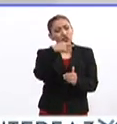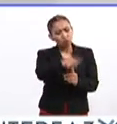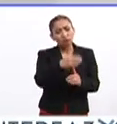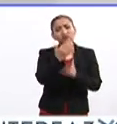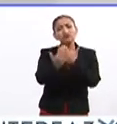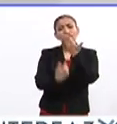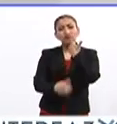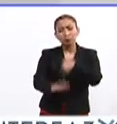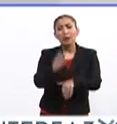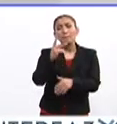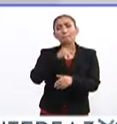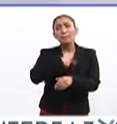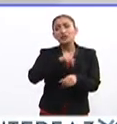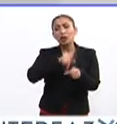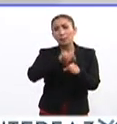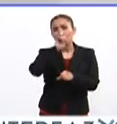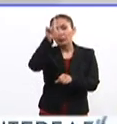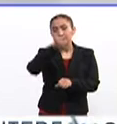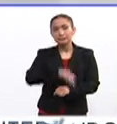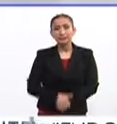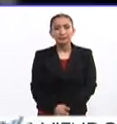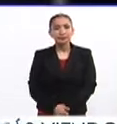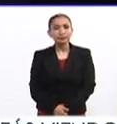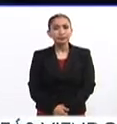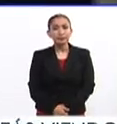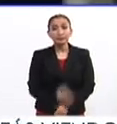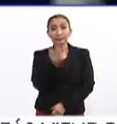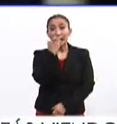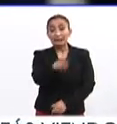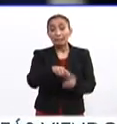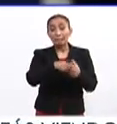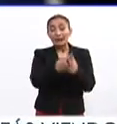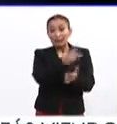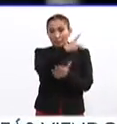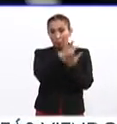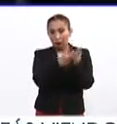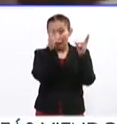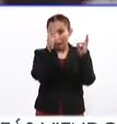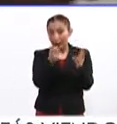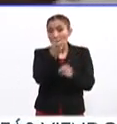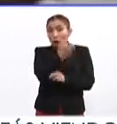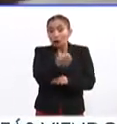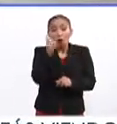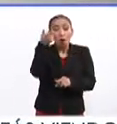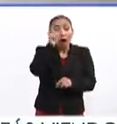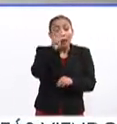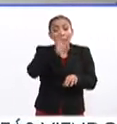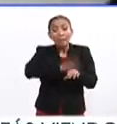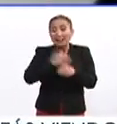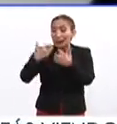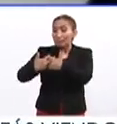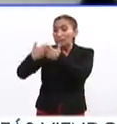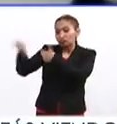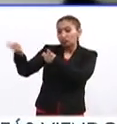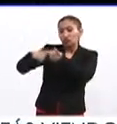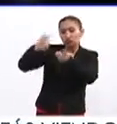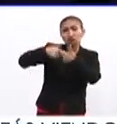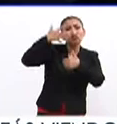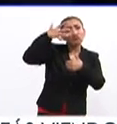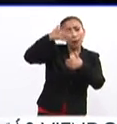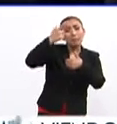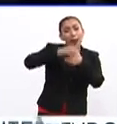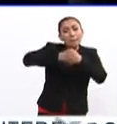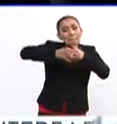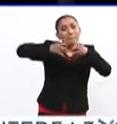su desarrollo personal y profesional. Este es el arranque del programa, por lo que se espera que más compañías se sumen en un futuro